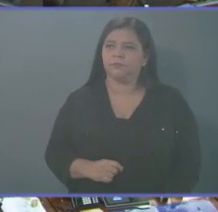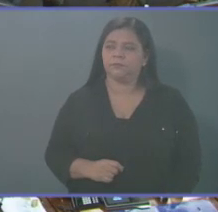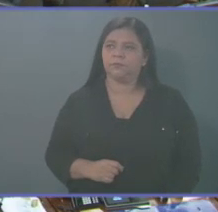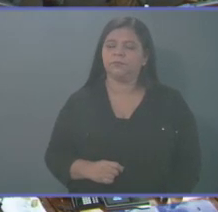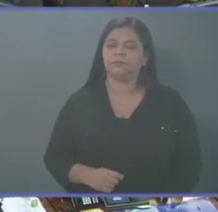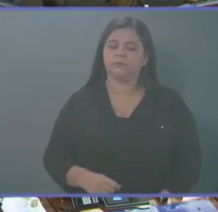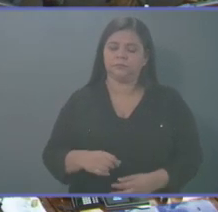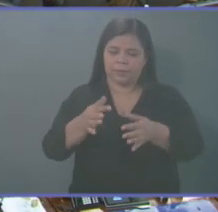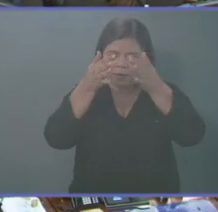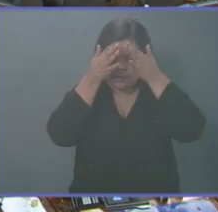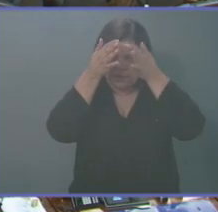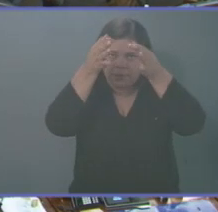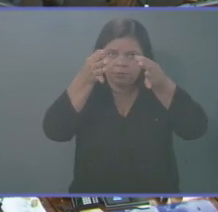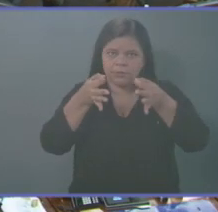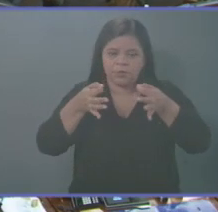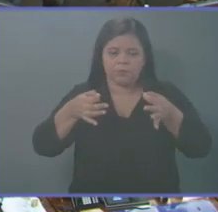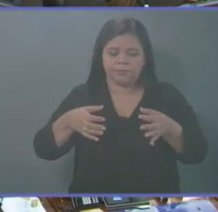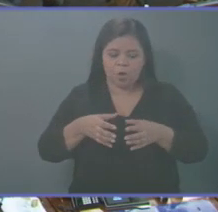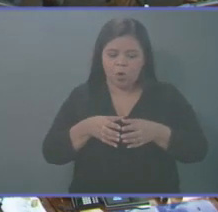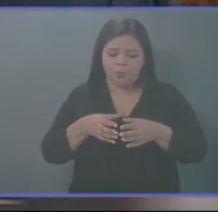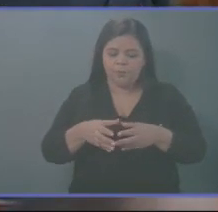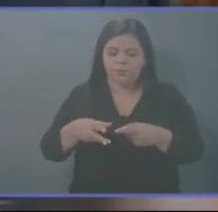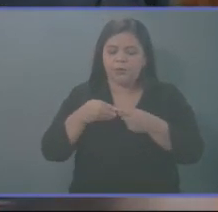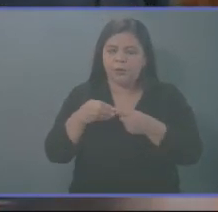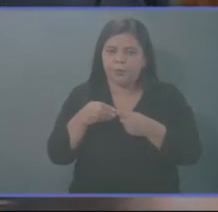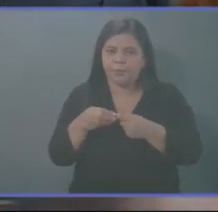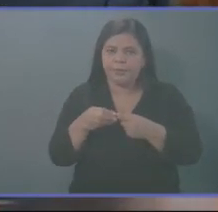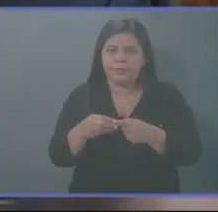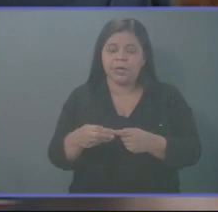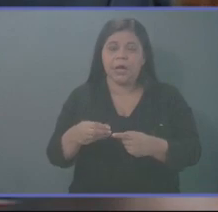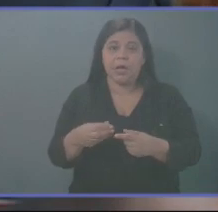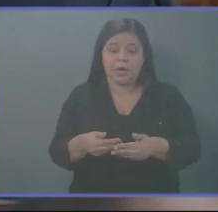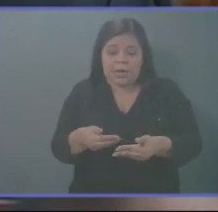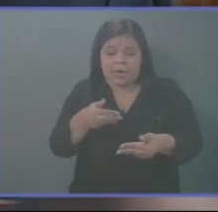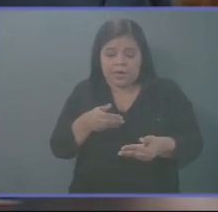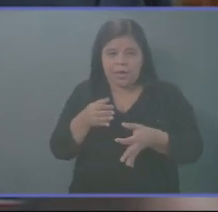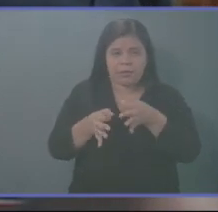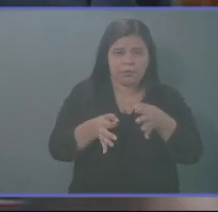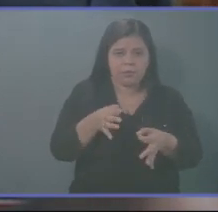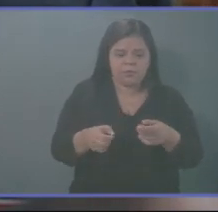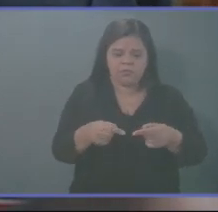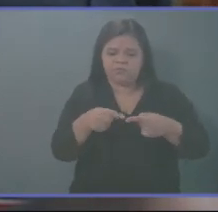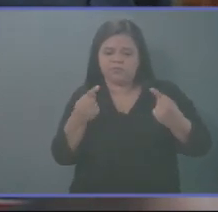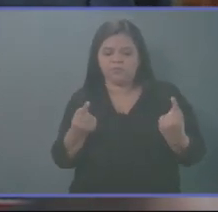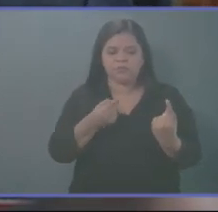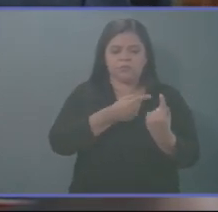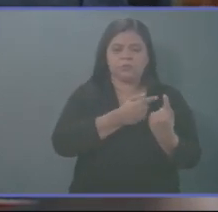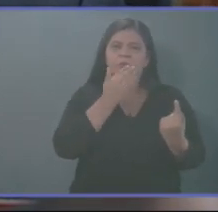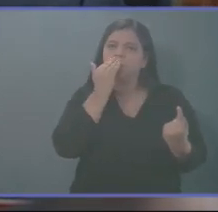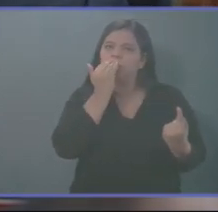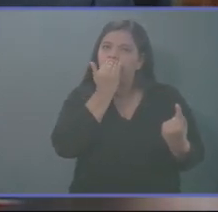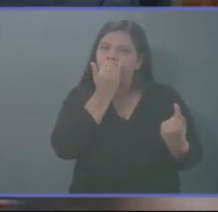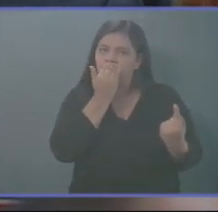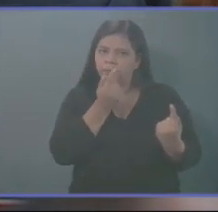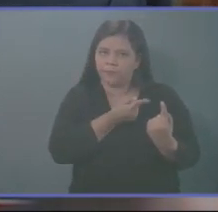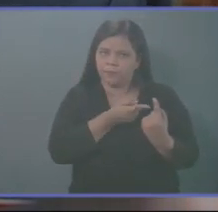el dictamen de la Comisión Especial de Antejuicio contra el diputado Norman Noel Quijano González.